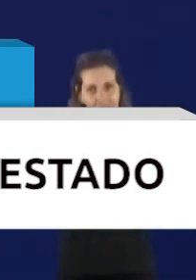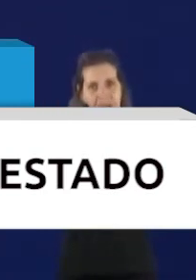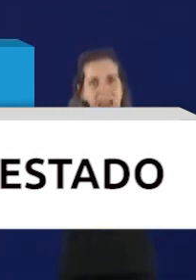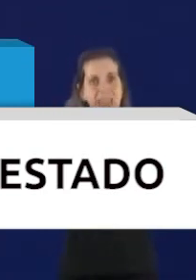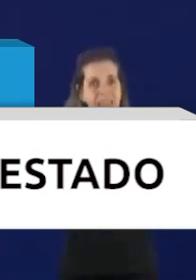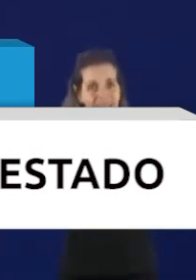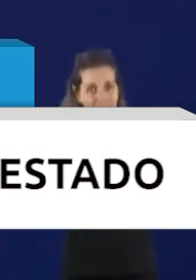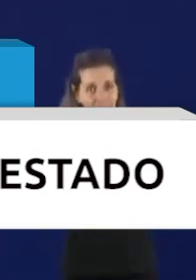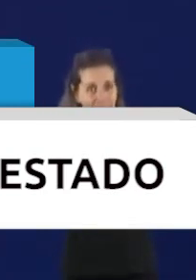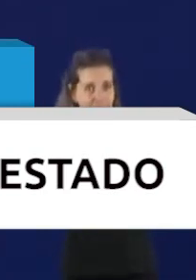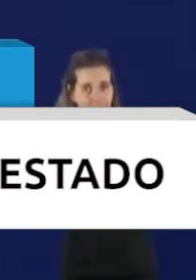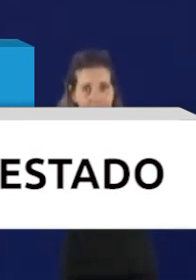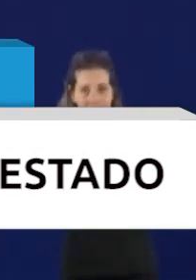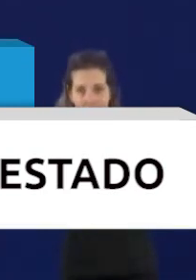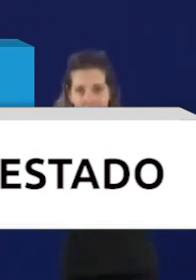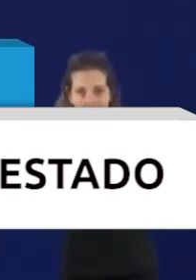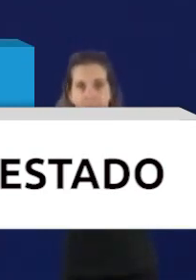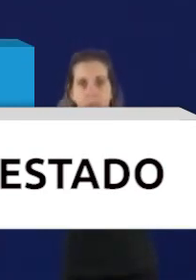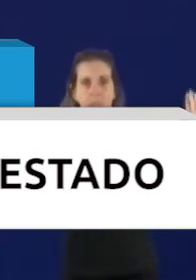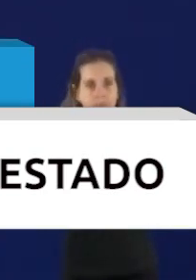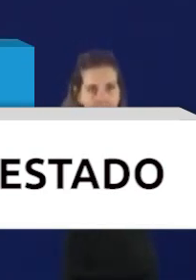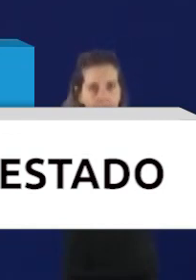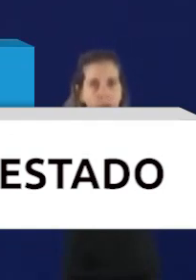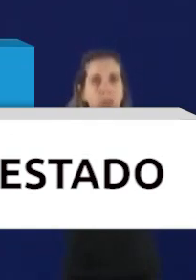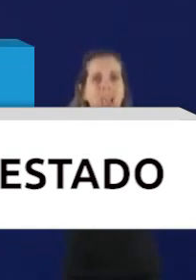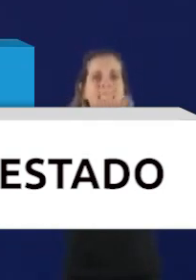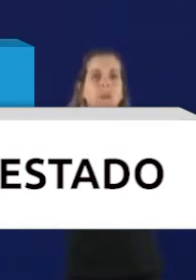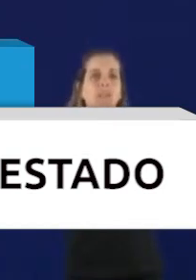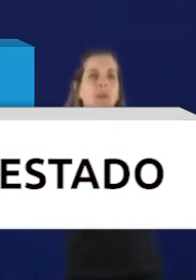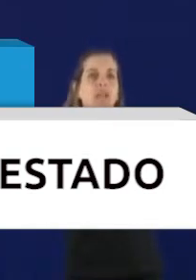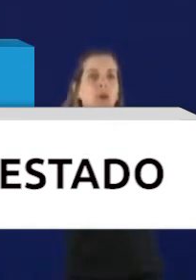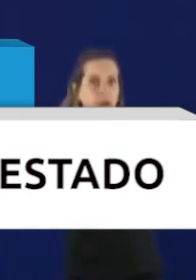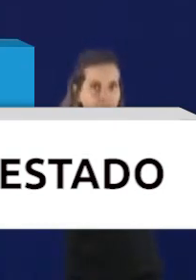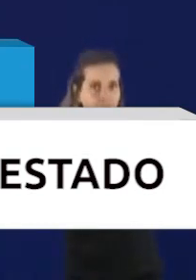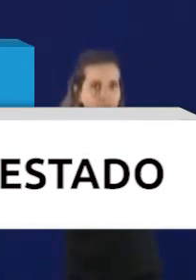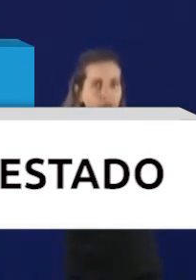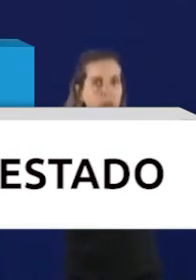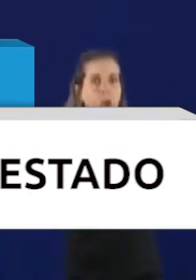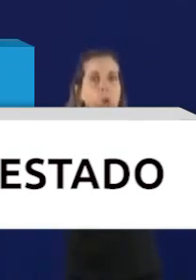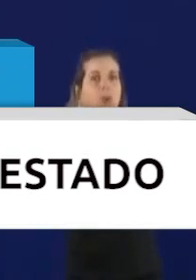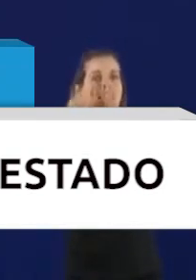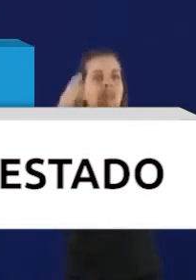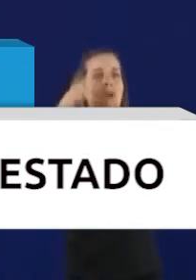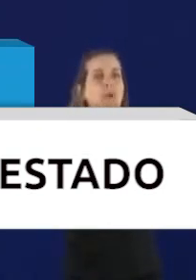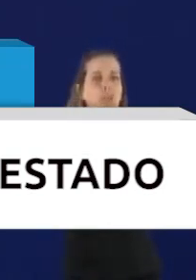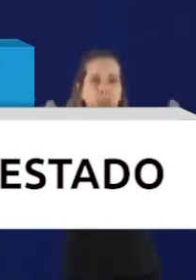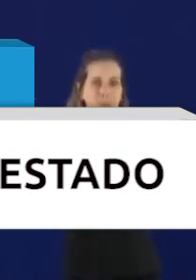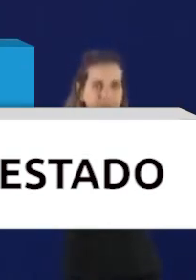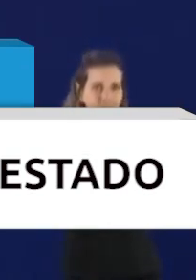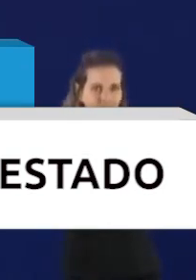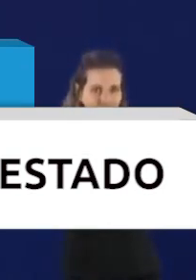En esta gestión pasaron a ser 54. Hubo una reducción del 49% en secretarías de